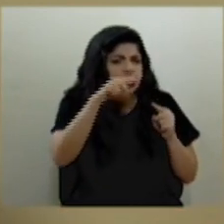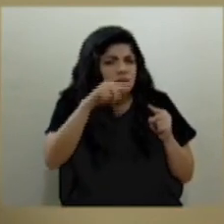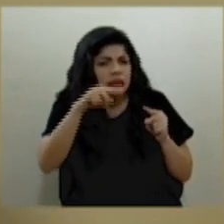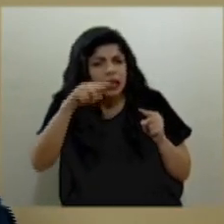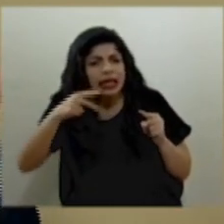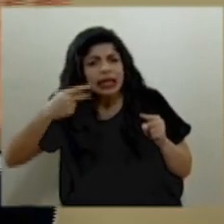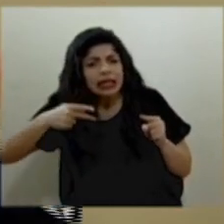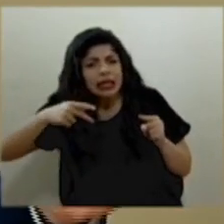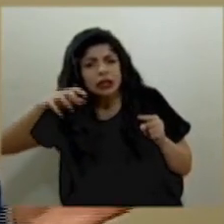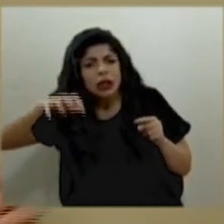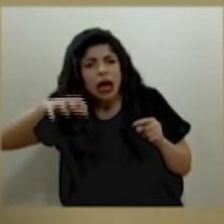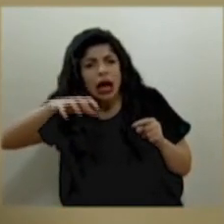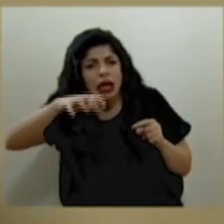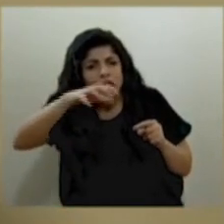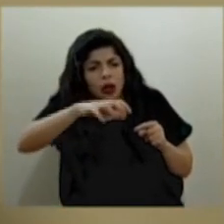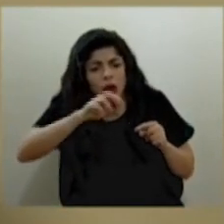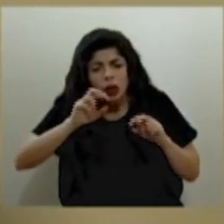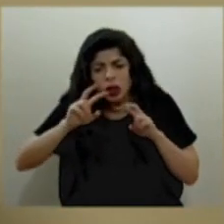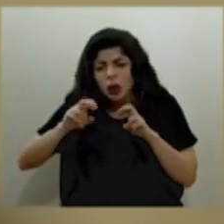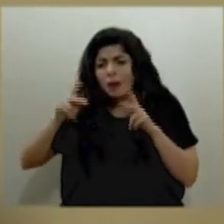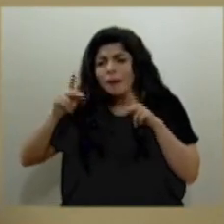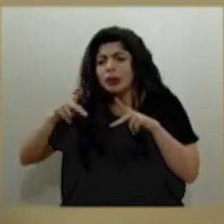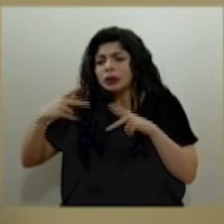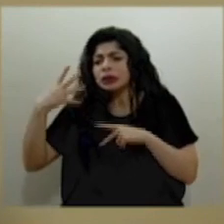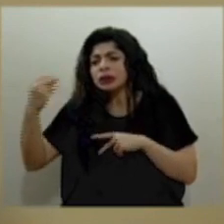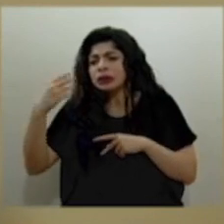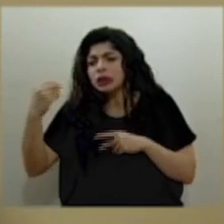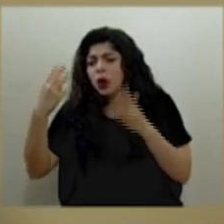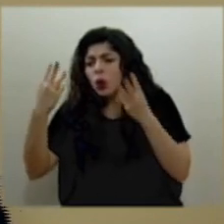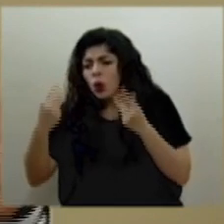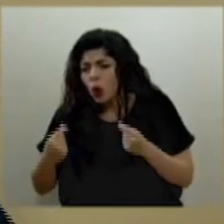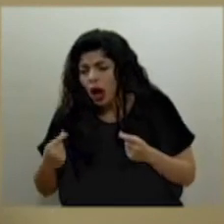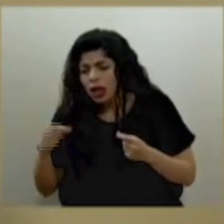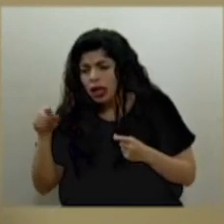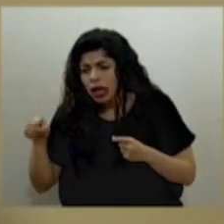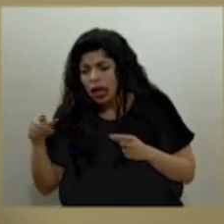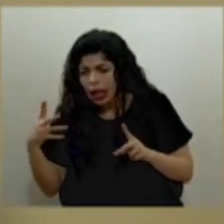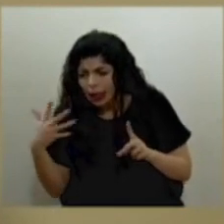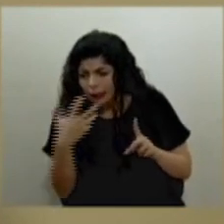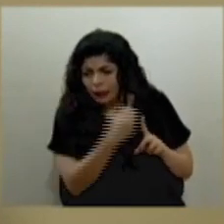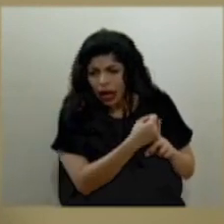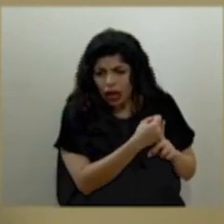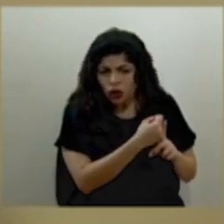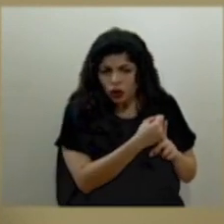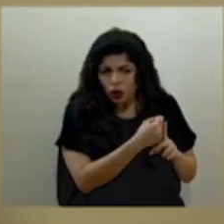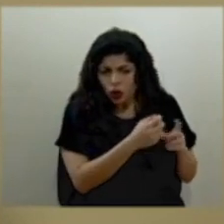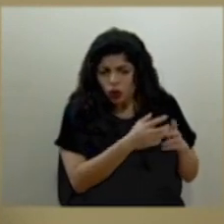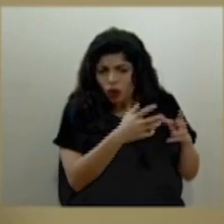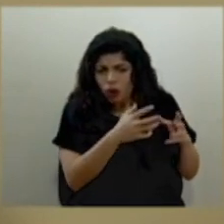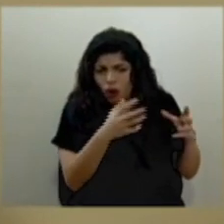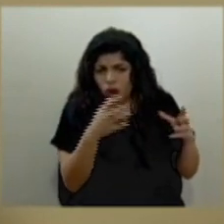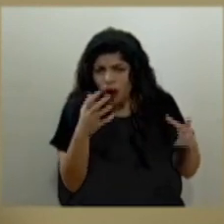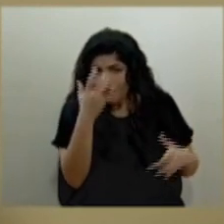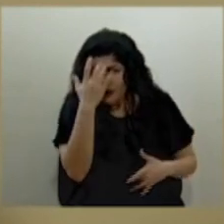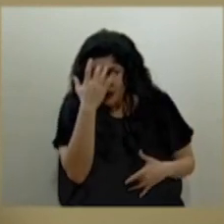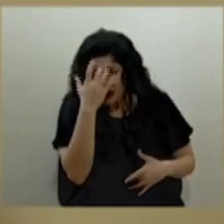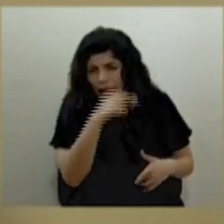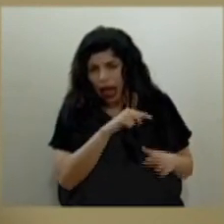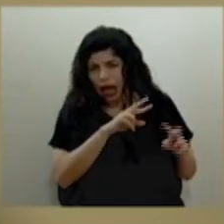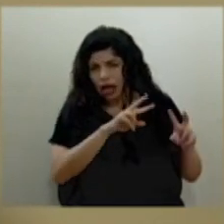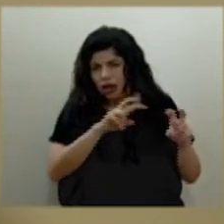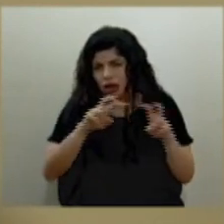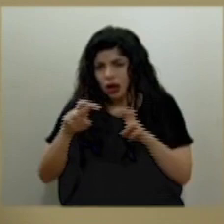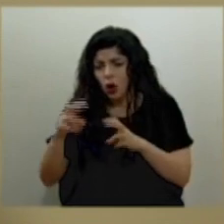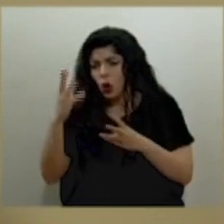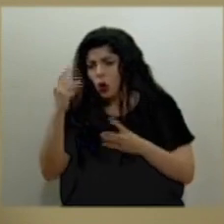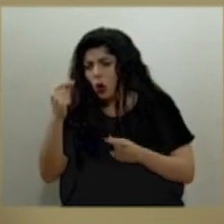riesgo cantonal, los indicadores de movilidad y cómo eso impacta en el desarrollo de la enfermedad y de